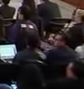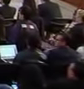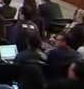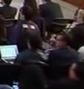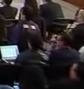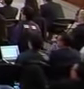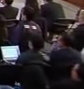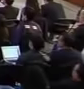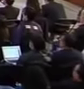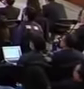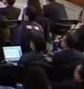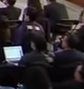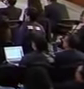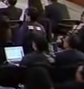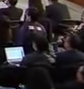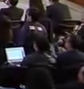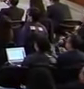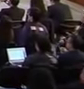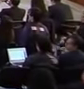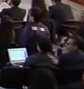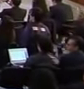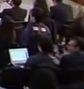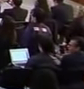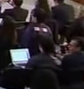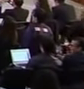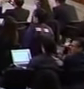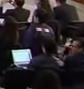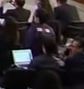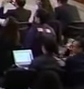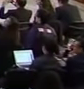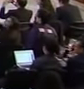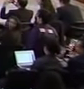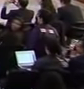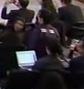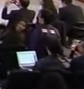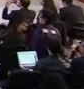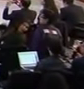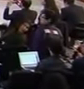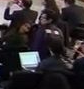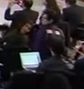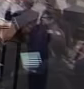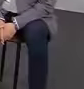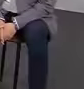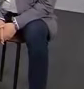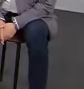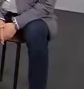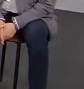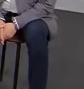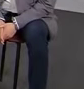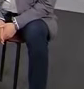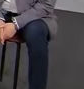Núñez Márquez, quien forma parte de la coordinación, formará parte de la Coordinación